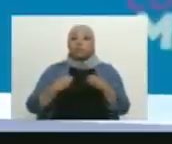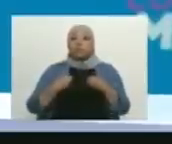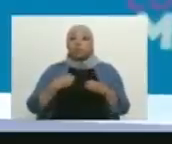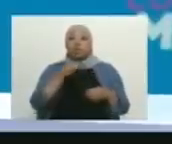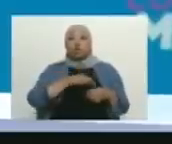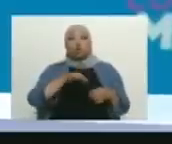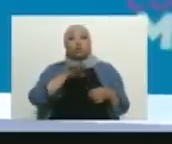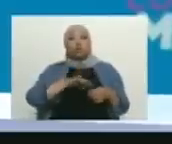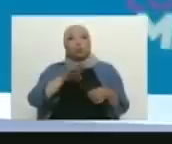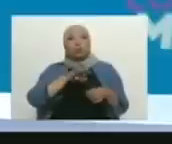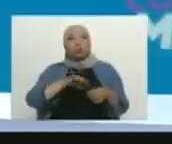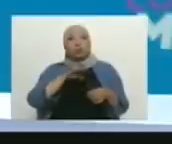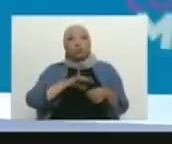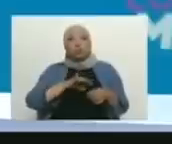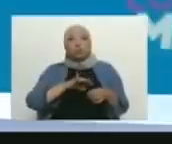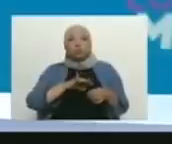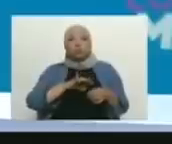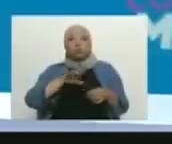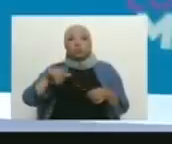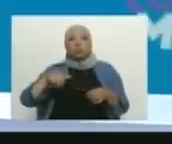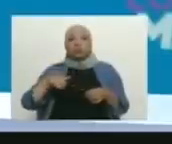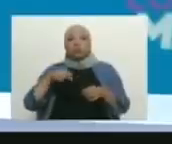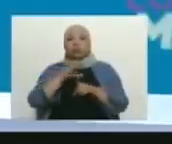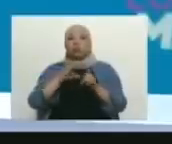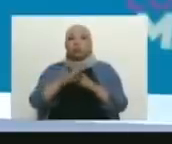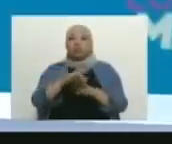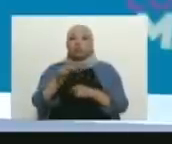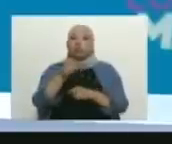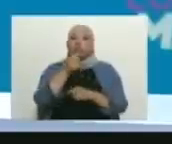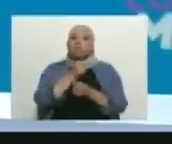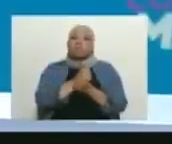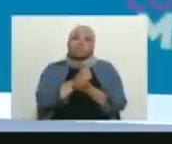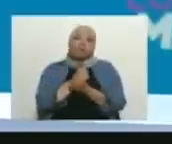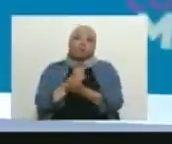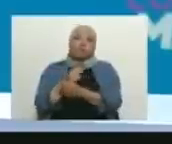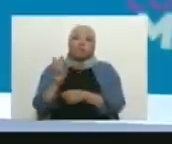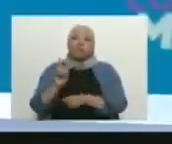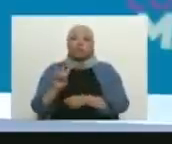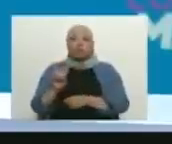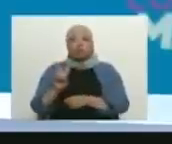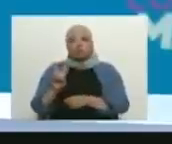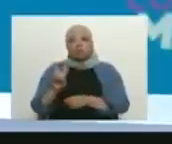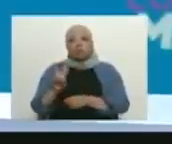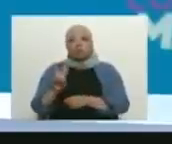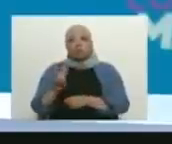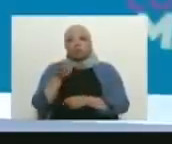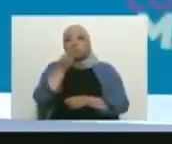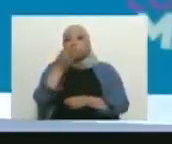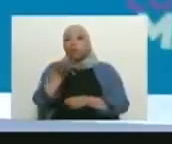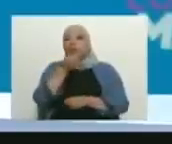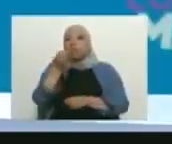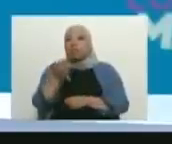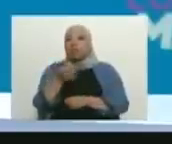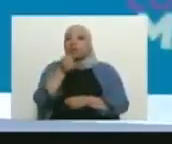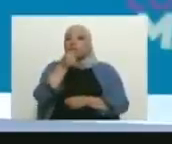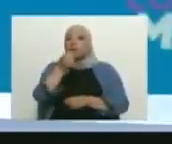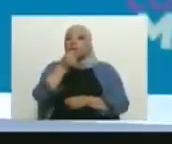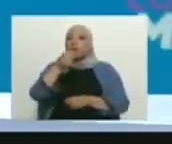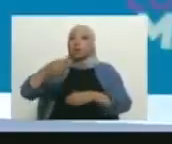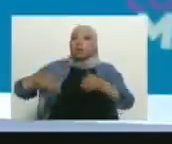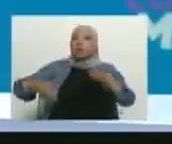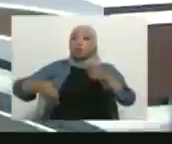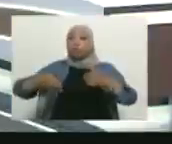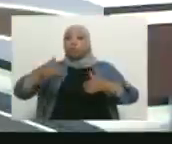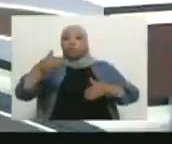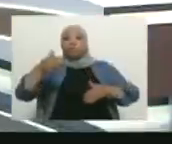societal de nuestra amada Venezuela. Cira, buenas tardes, ¿cómo estás? ¿Qué me cuentas?